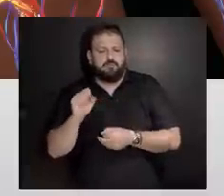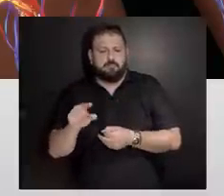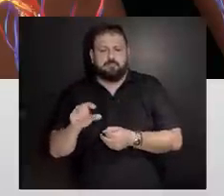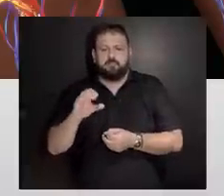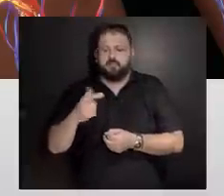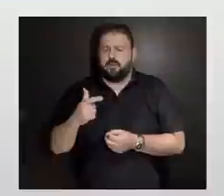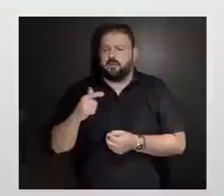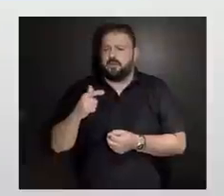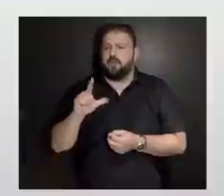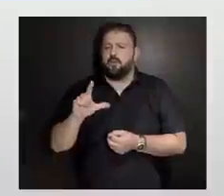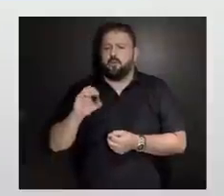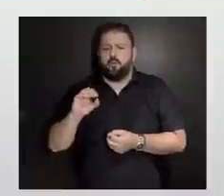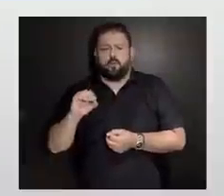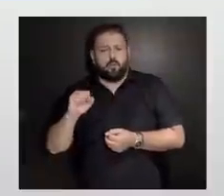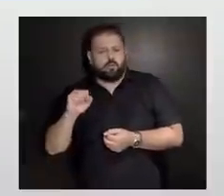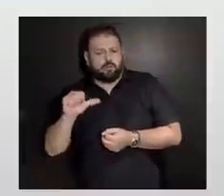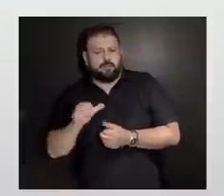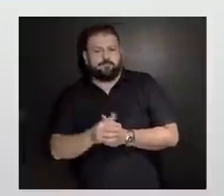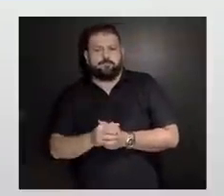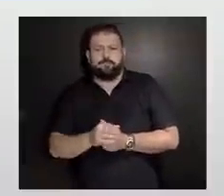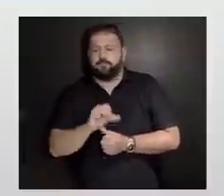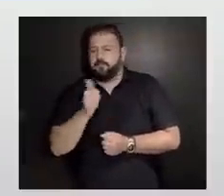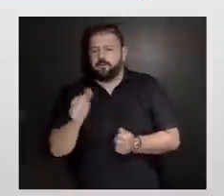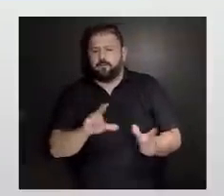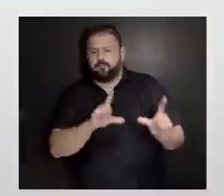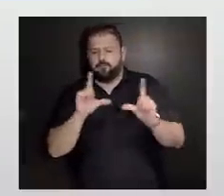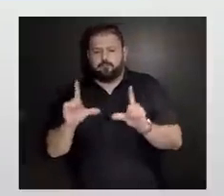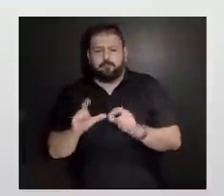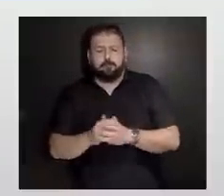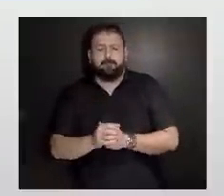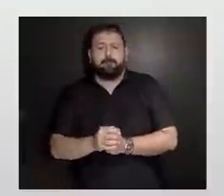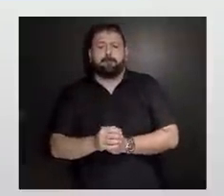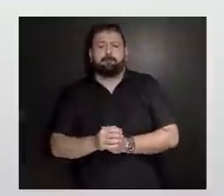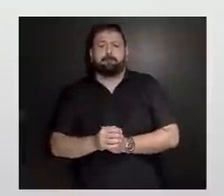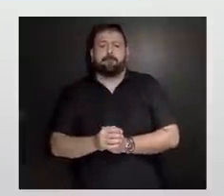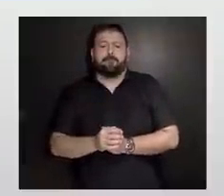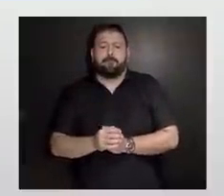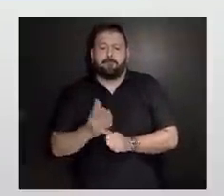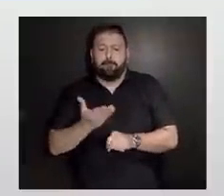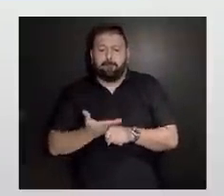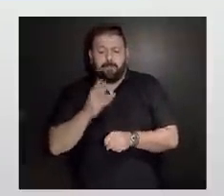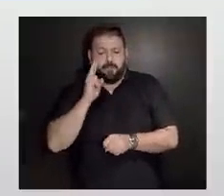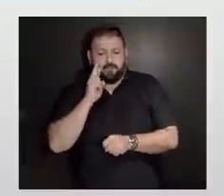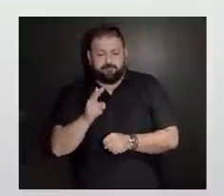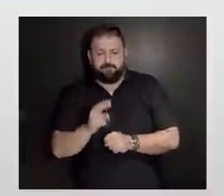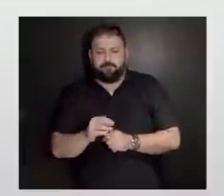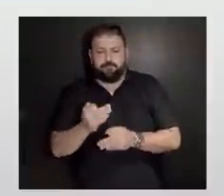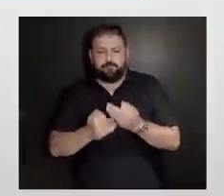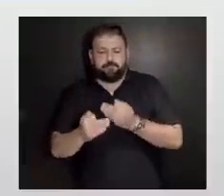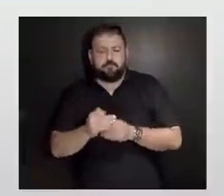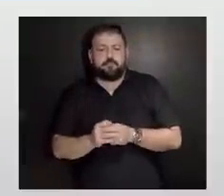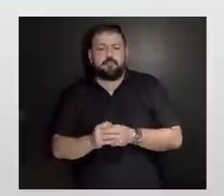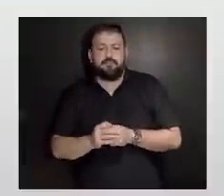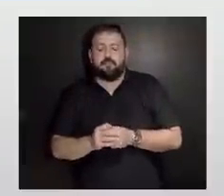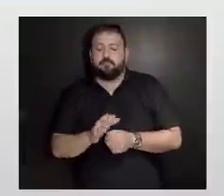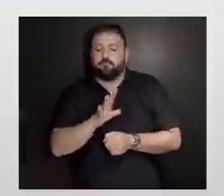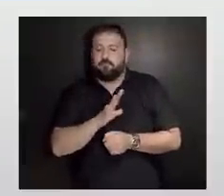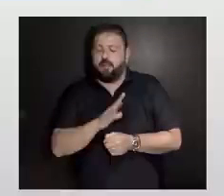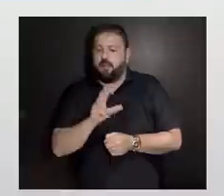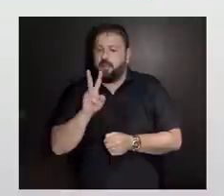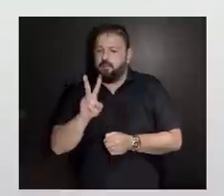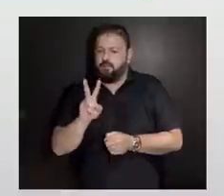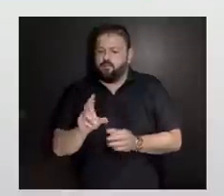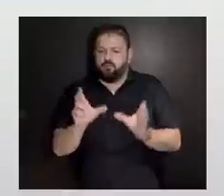Si podemos ver la siguiente diapositiva. Muy bien. A su vez, la insulina la podemos clasificar en dos